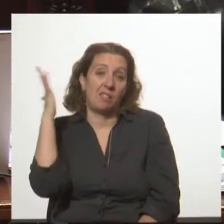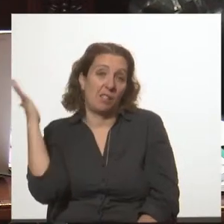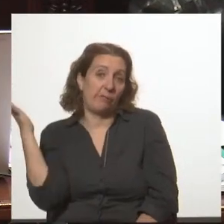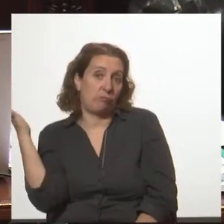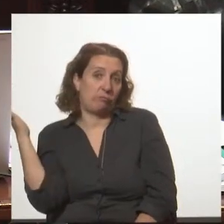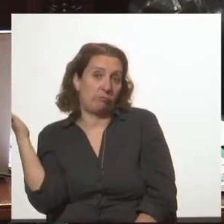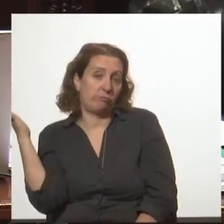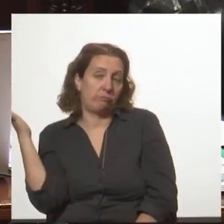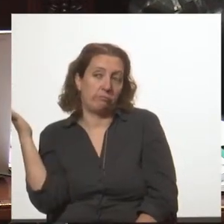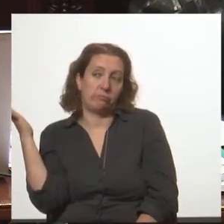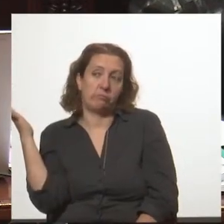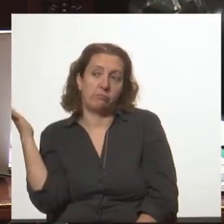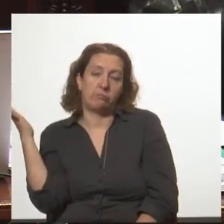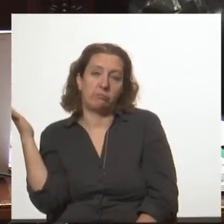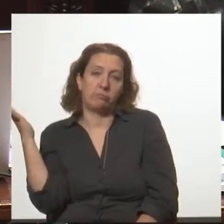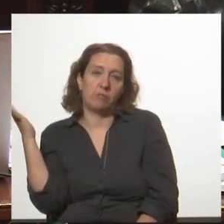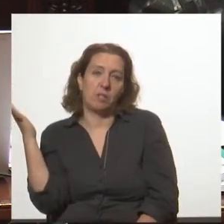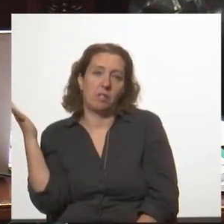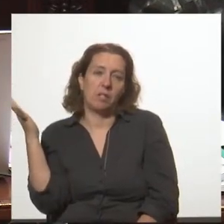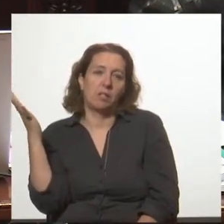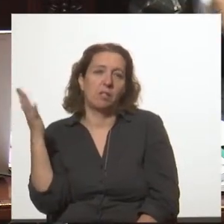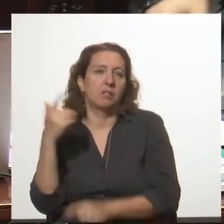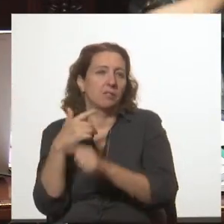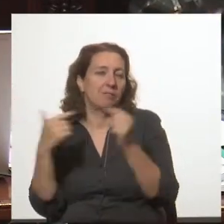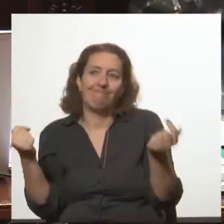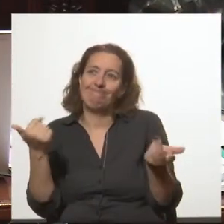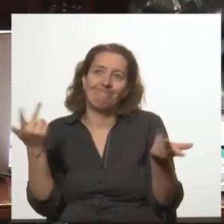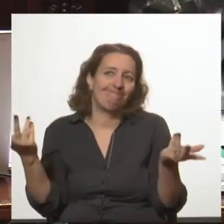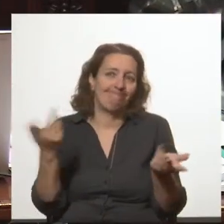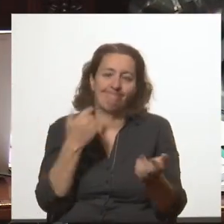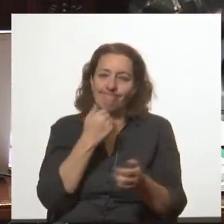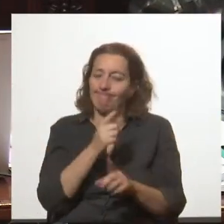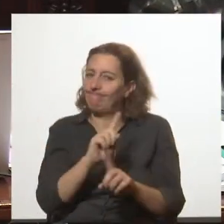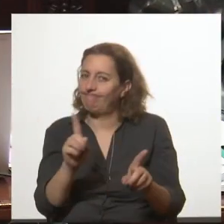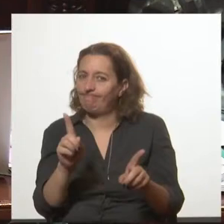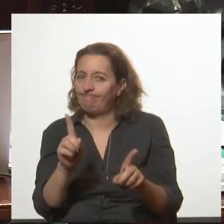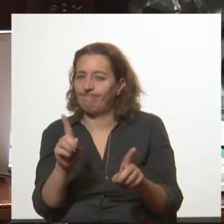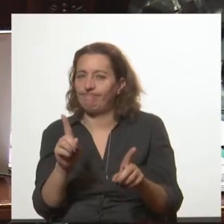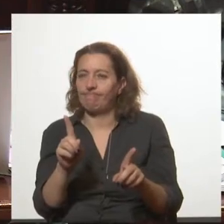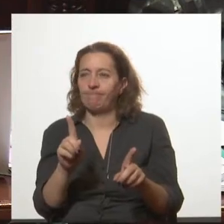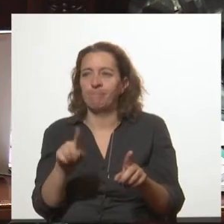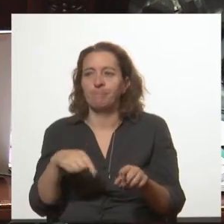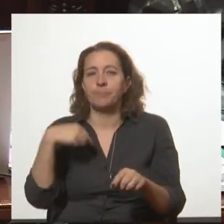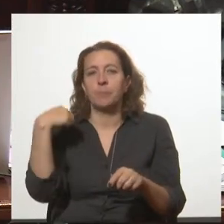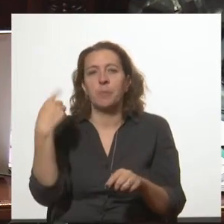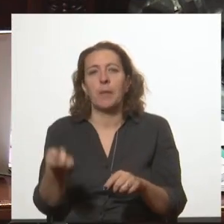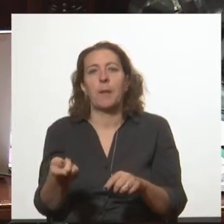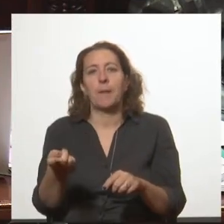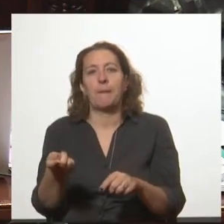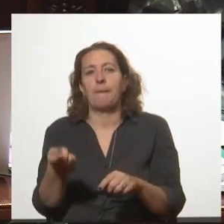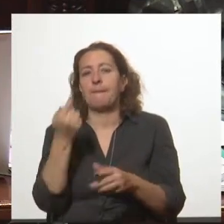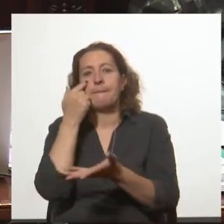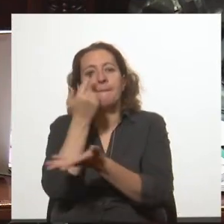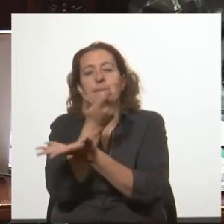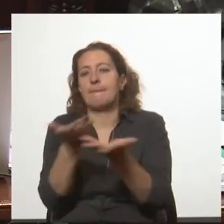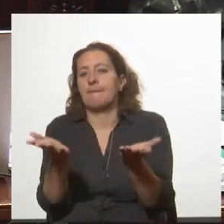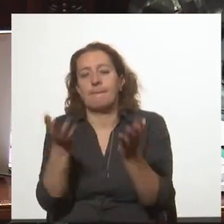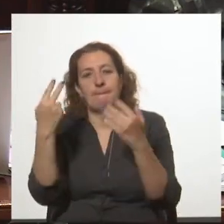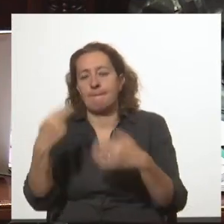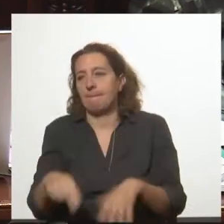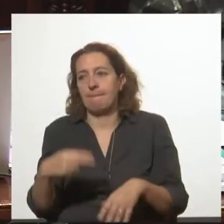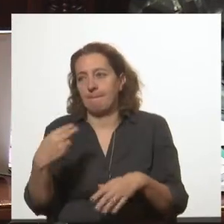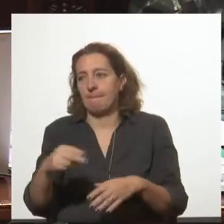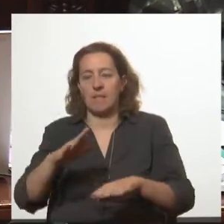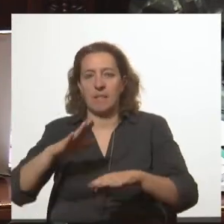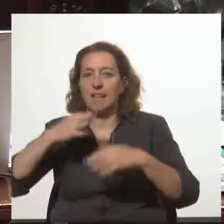yo premisas ilusorias que después naturalmente no se reflejaron de ninguna manera en realidad cómo